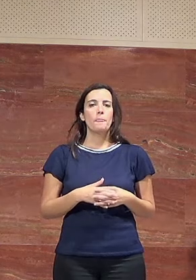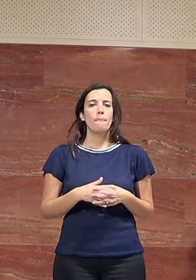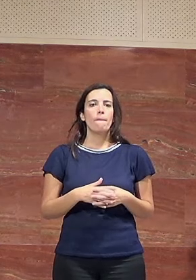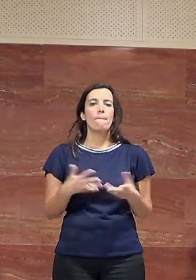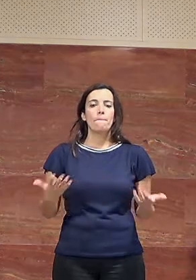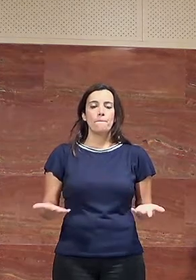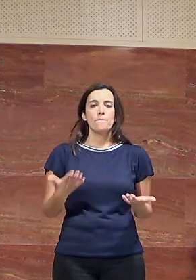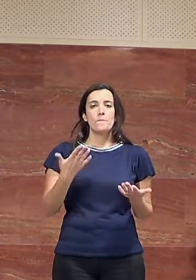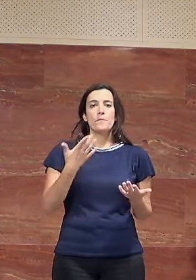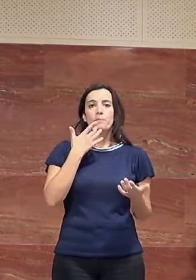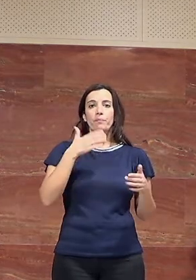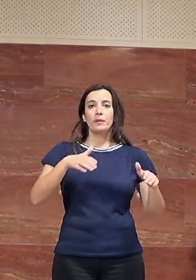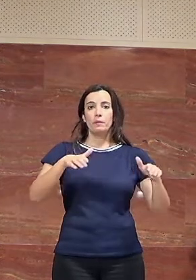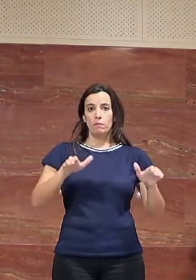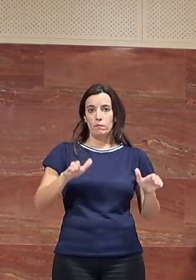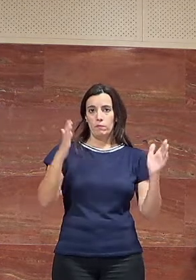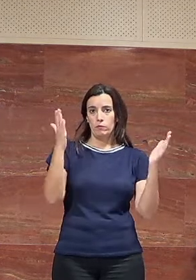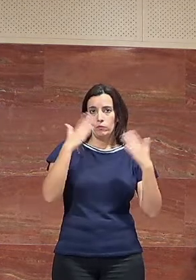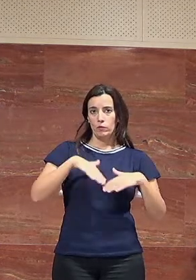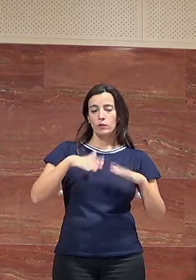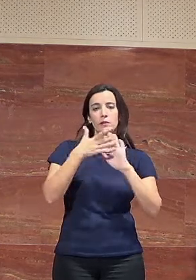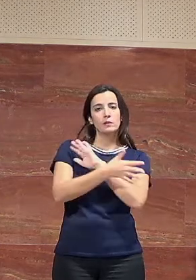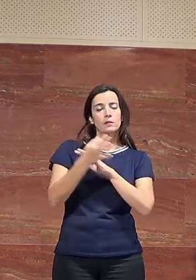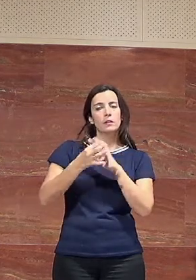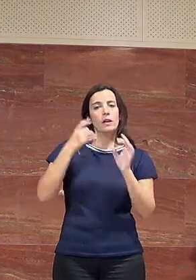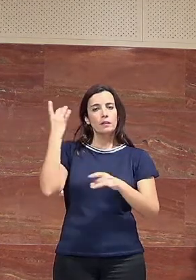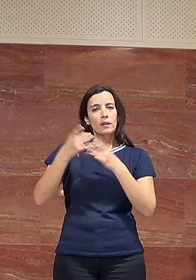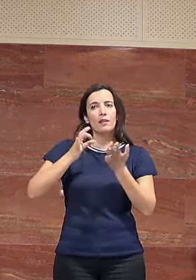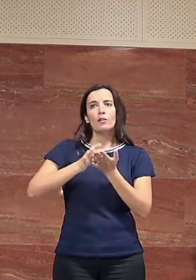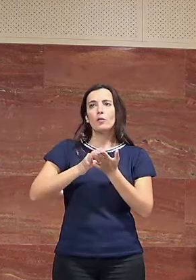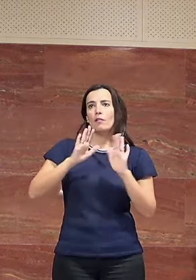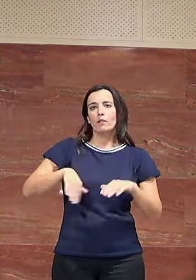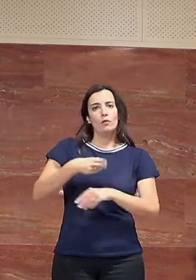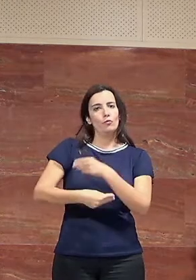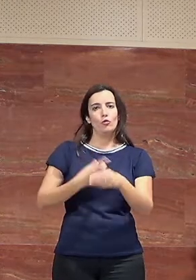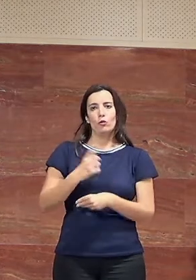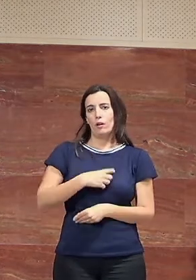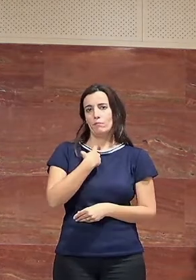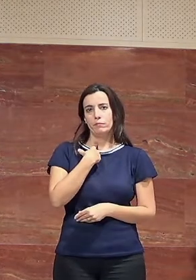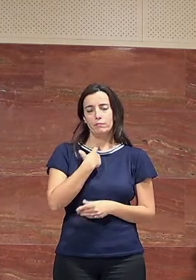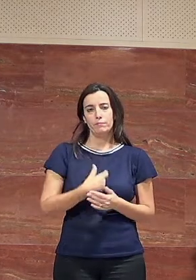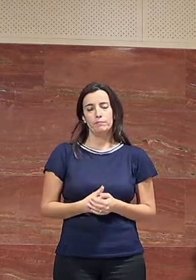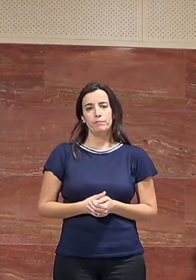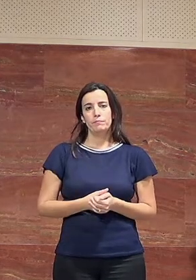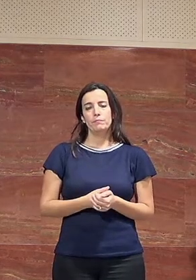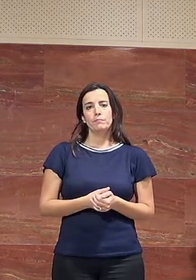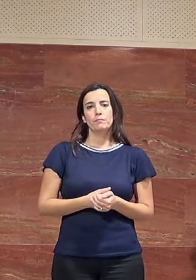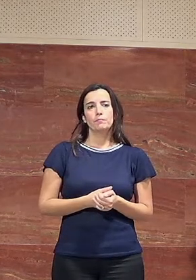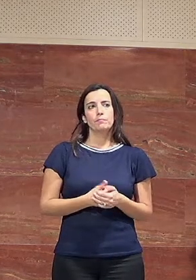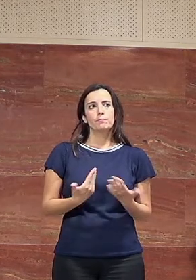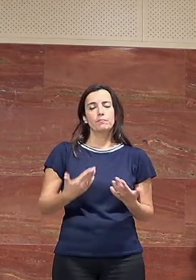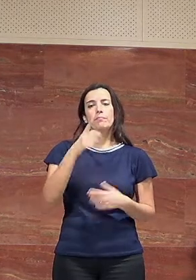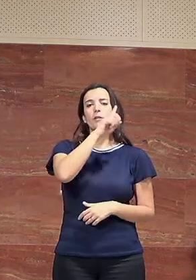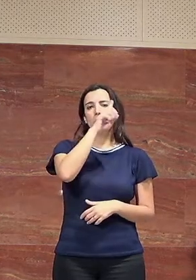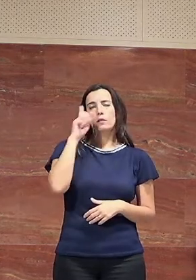la inexistencia del banco hace que muchas actividades de la ciudad se pierdan. Entonces, Madrid tiene